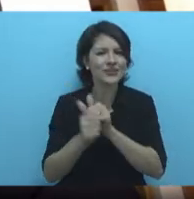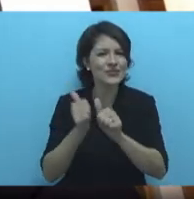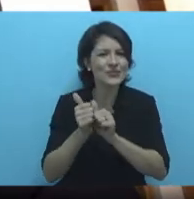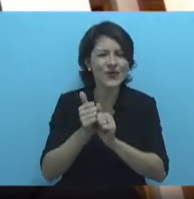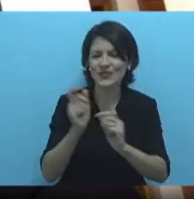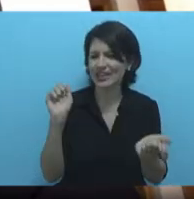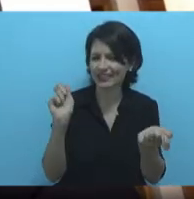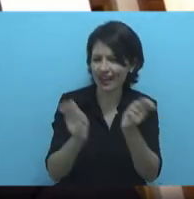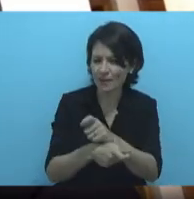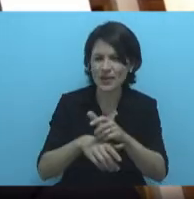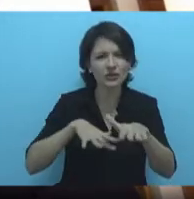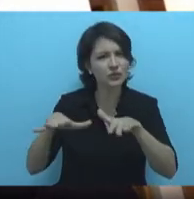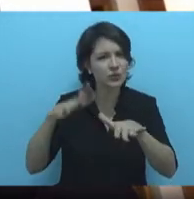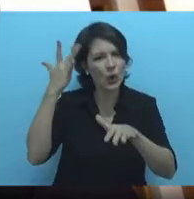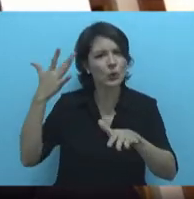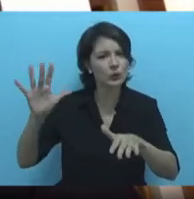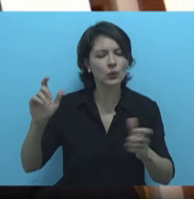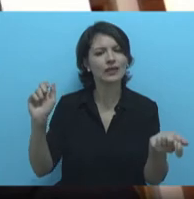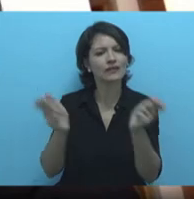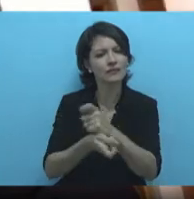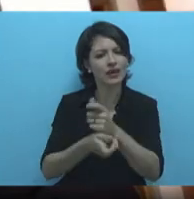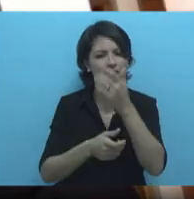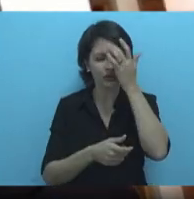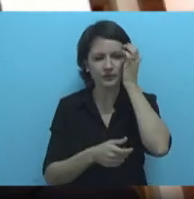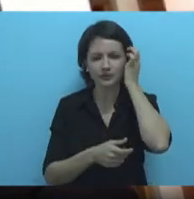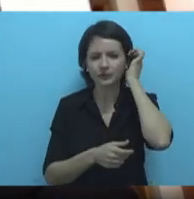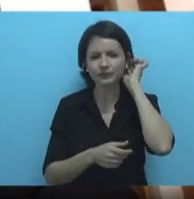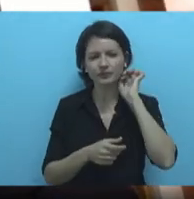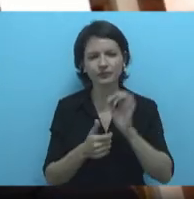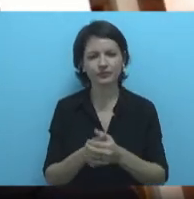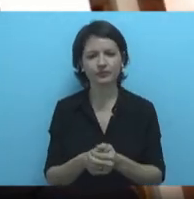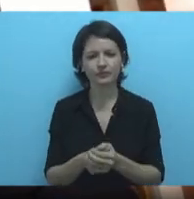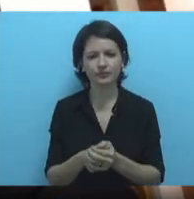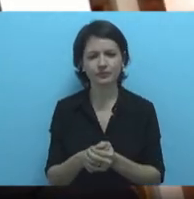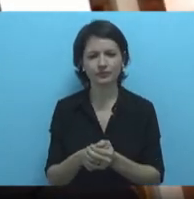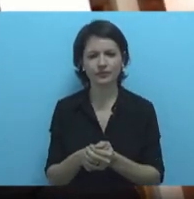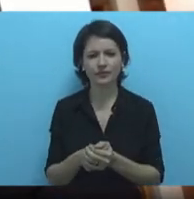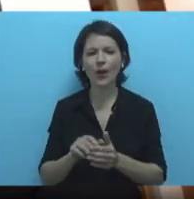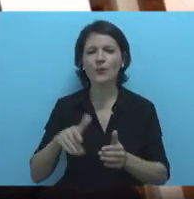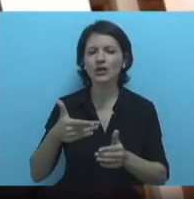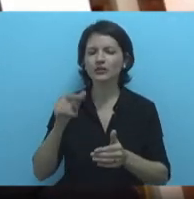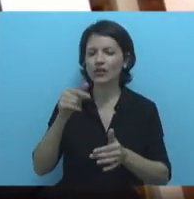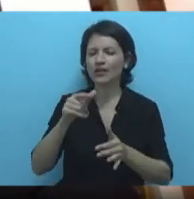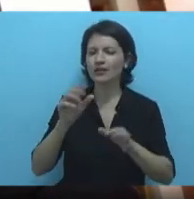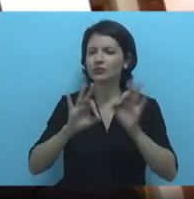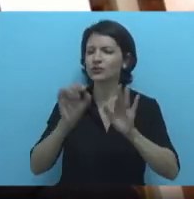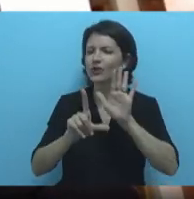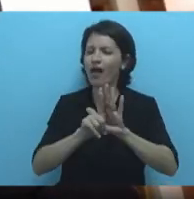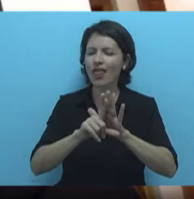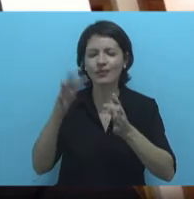símbolos importante de nuestro siendo esta ley entendemos que es un acto de justicia para todas las mujeres